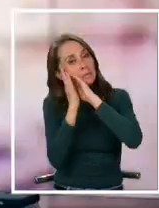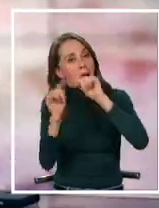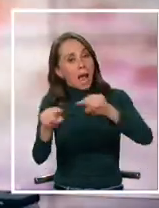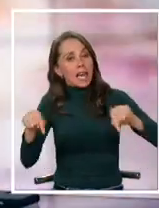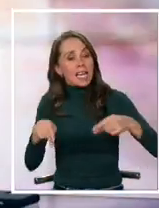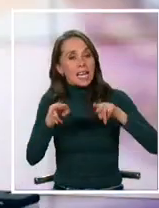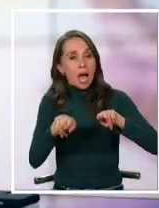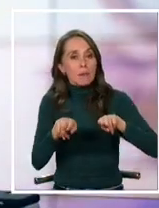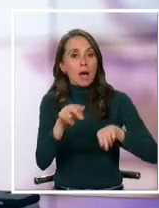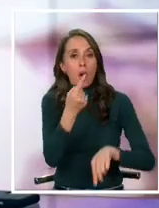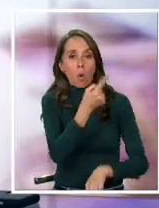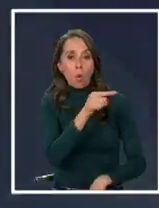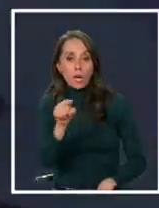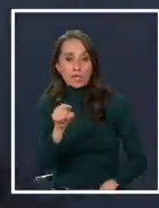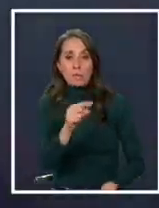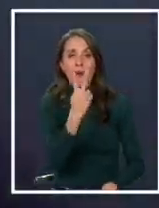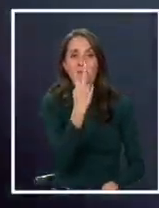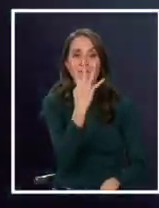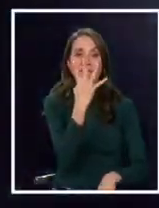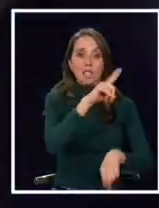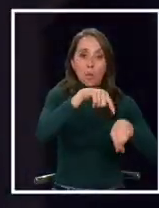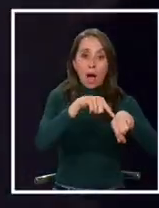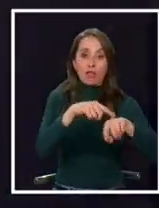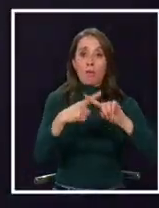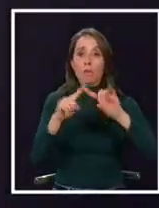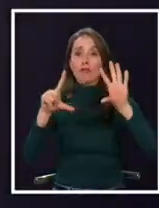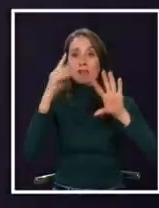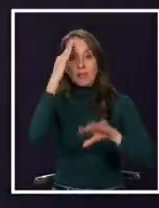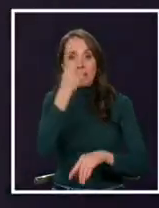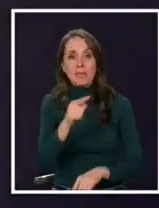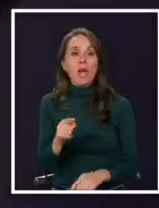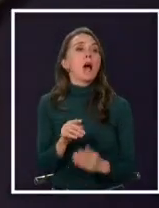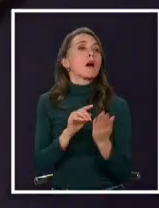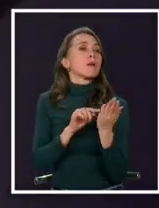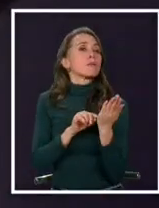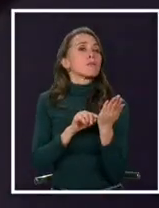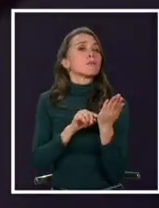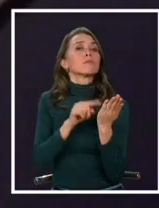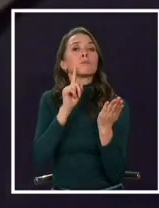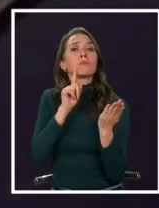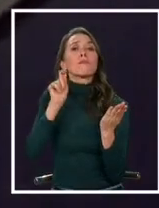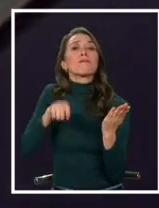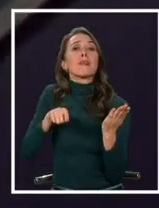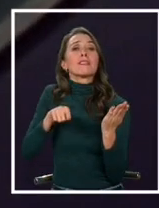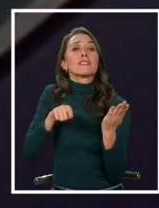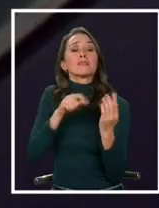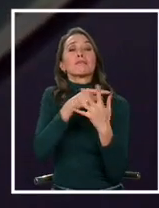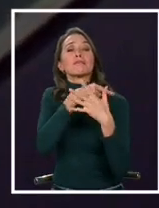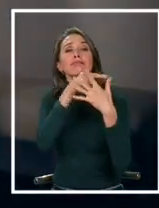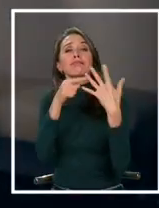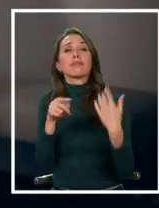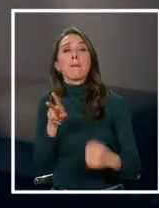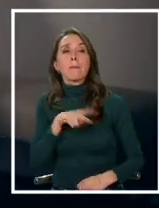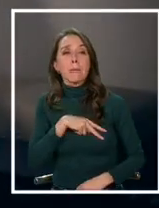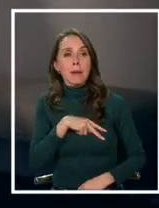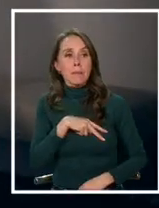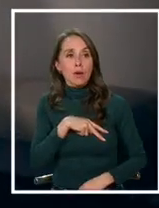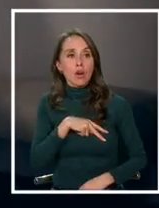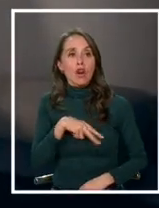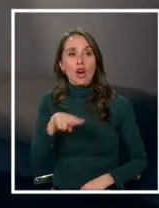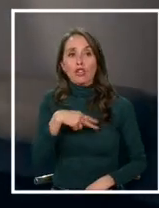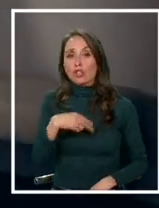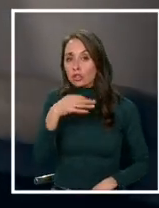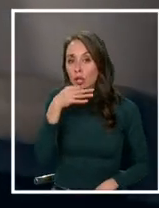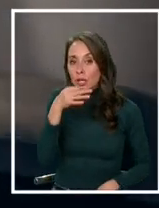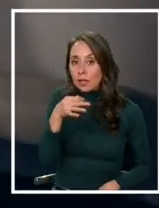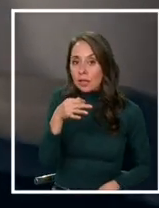una semana 247 El veredicto de los siguientes premios nosotros habíamos